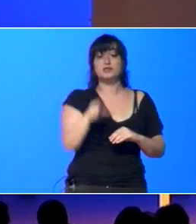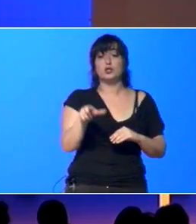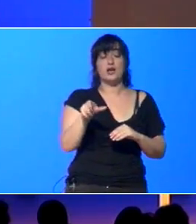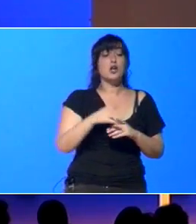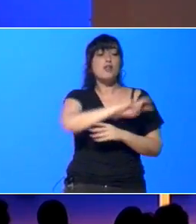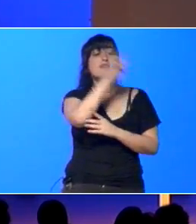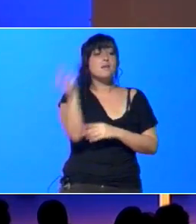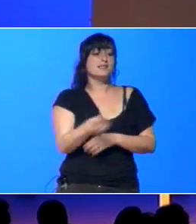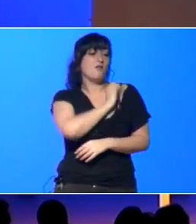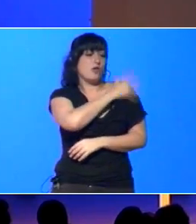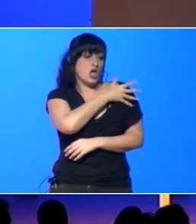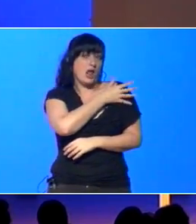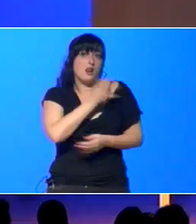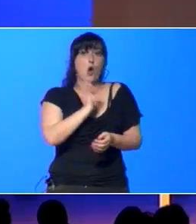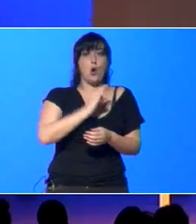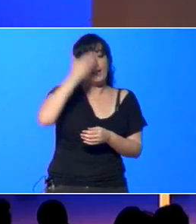intelectual, tendré